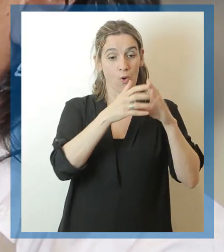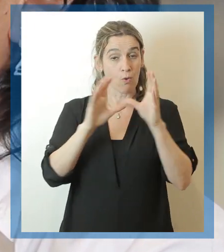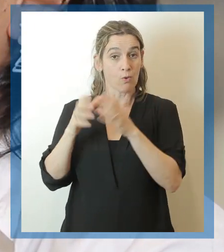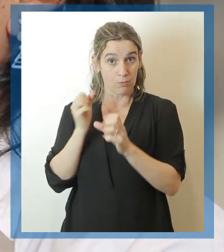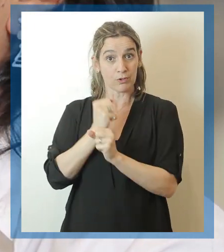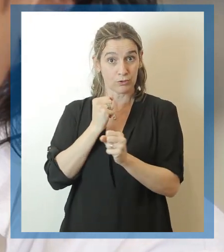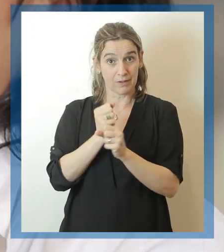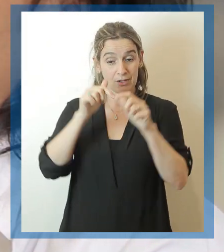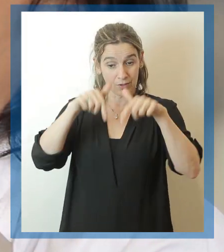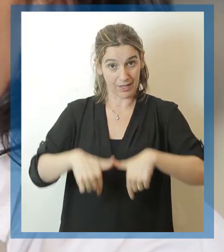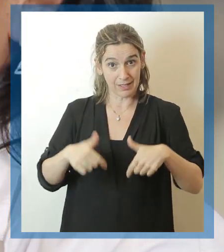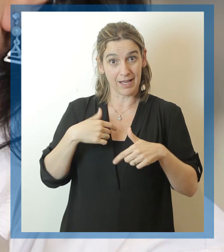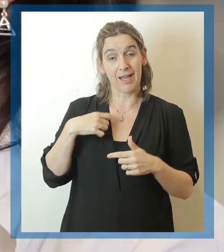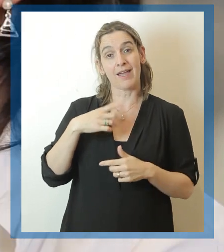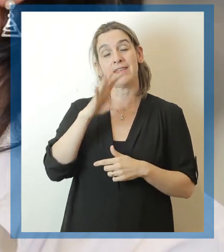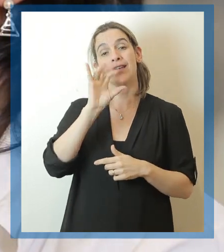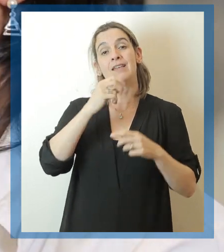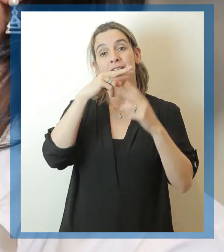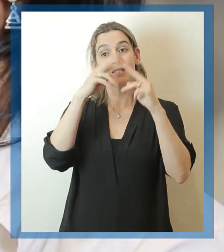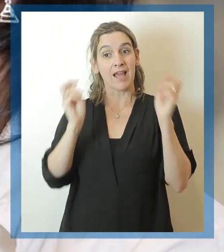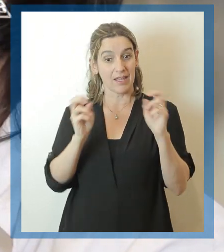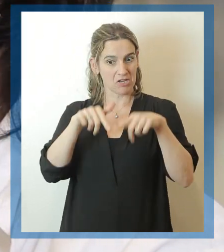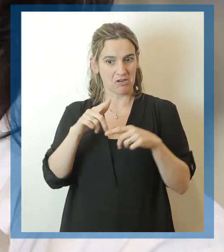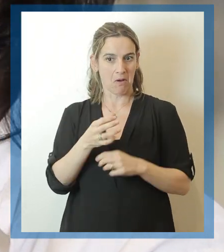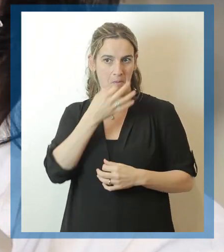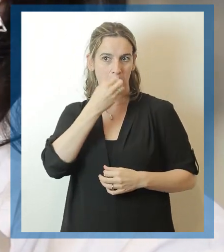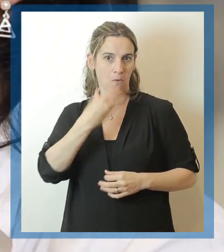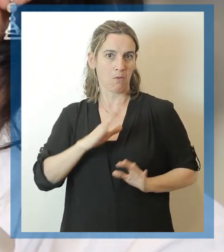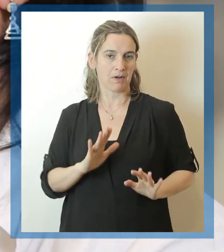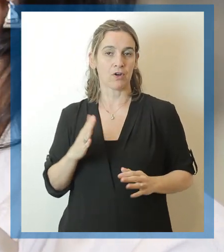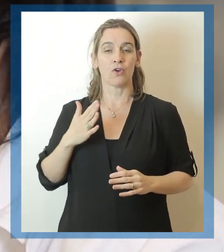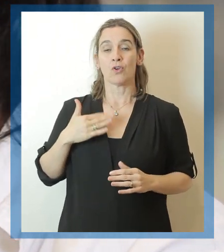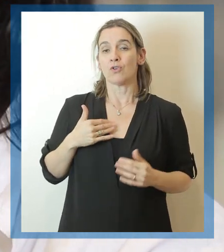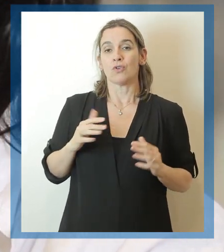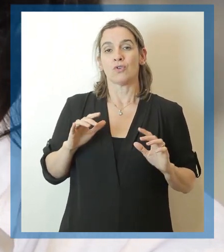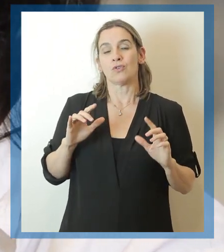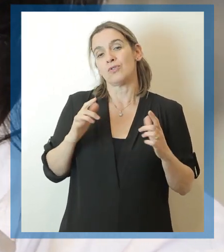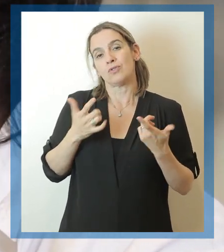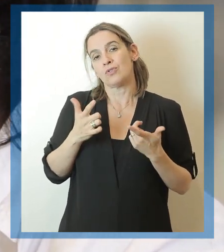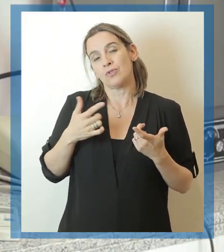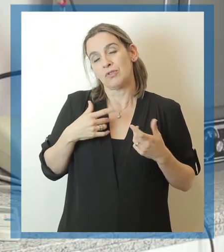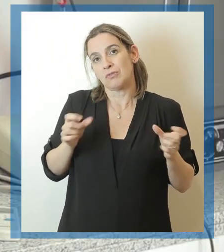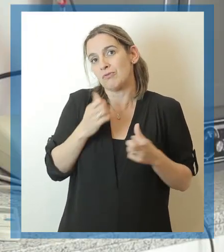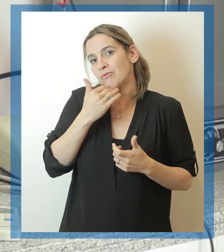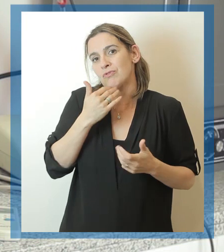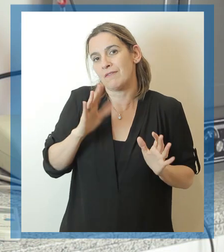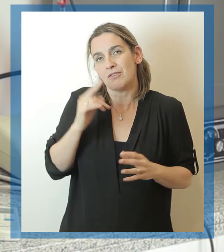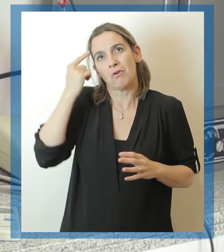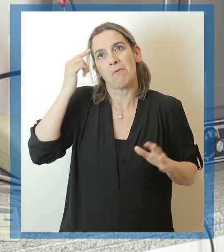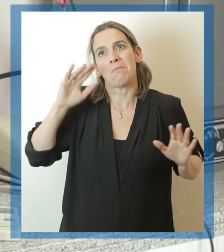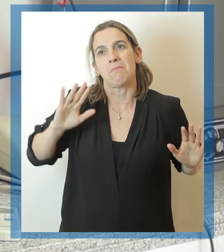rehabilitación total de la salud bucal al paciente. Los dos grupos que estoy trabajando aquí en la Policlínica de Salinas han respondido muy bien.